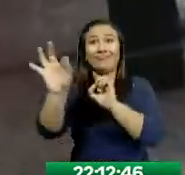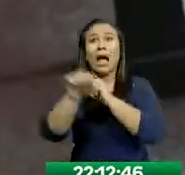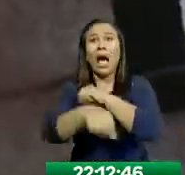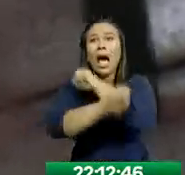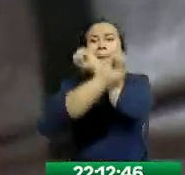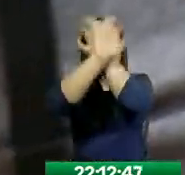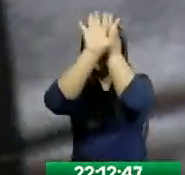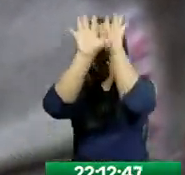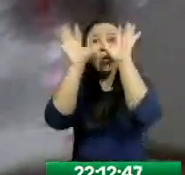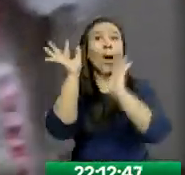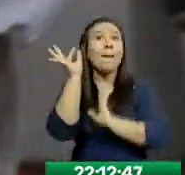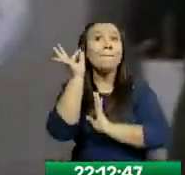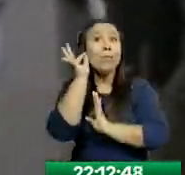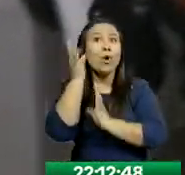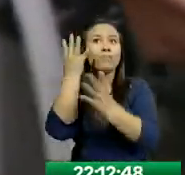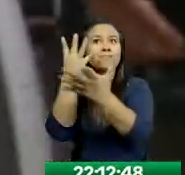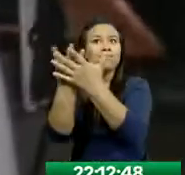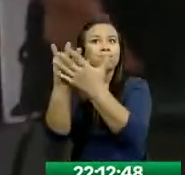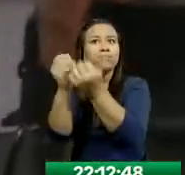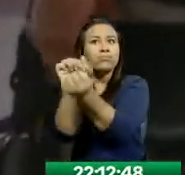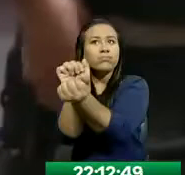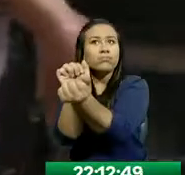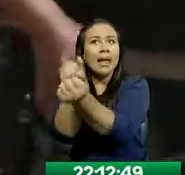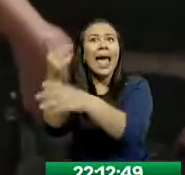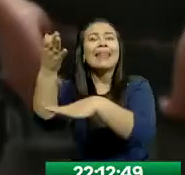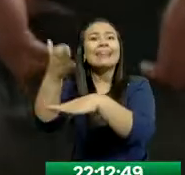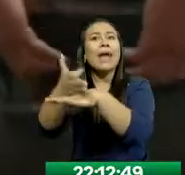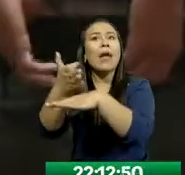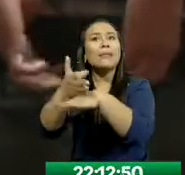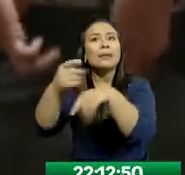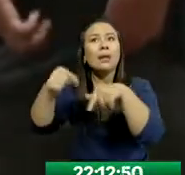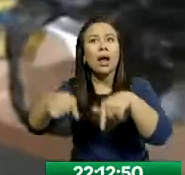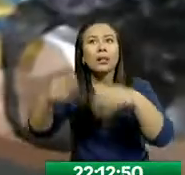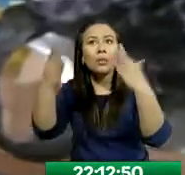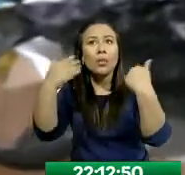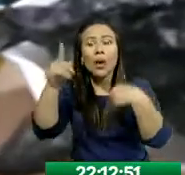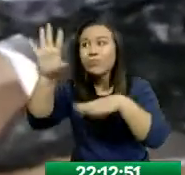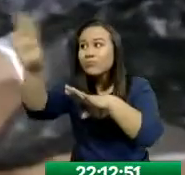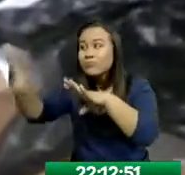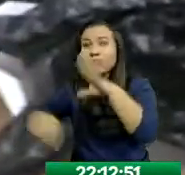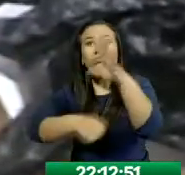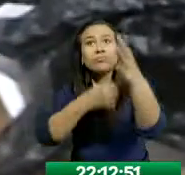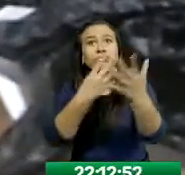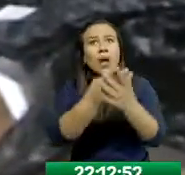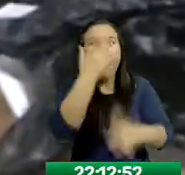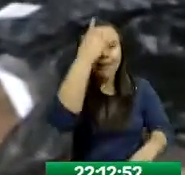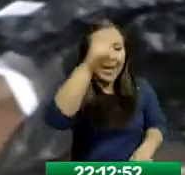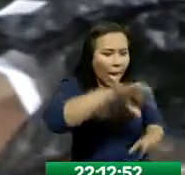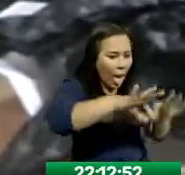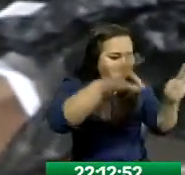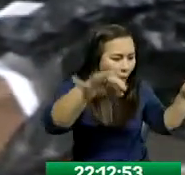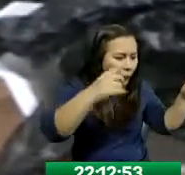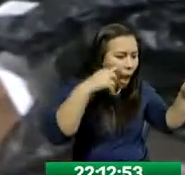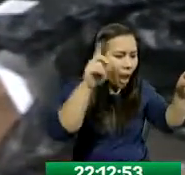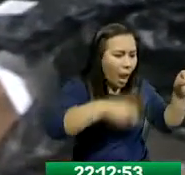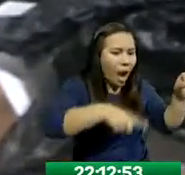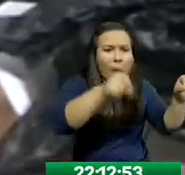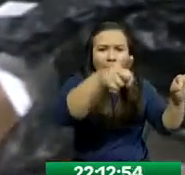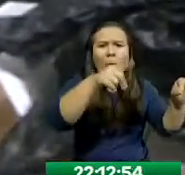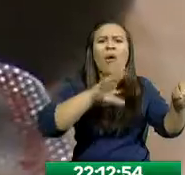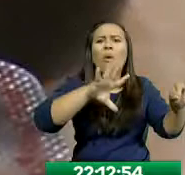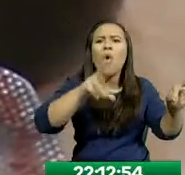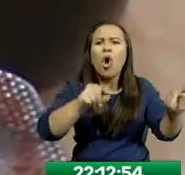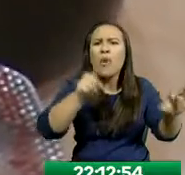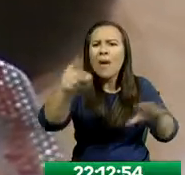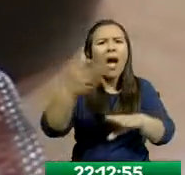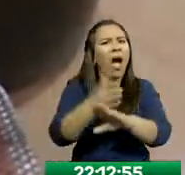lunes, las féminas fueron capturadas en la terminal terrestre de Guayaquil, en posesión de varias pertenencias no